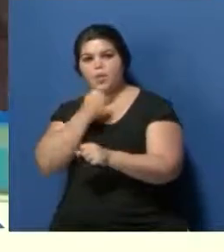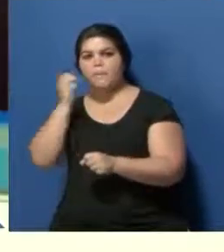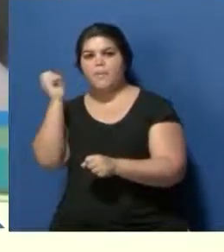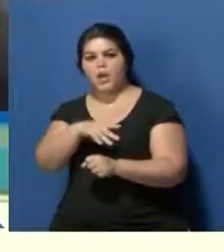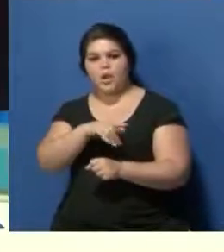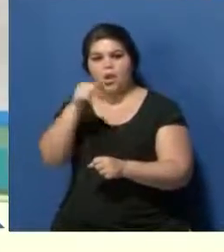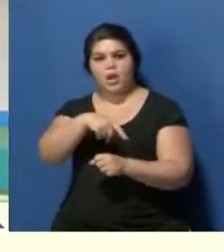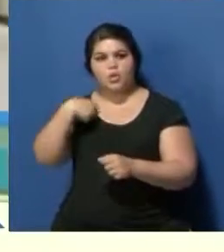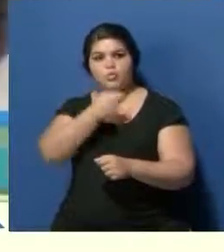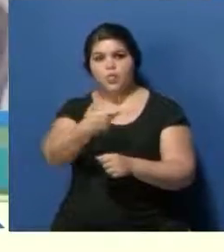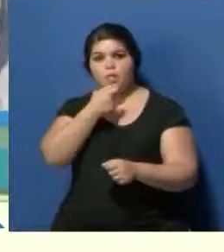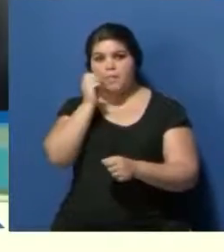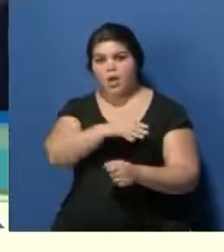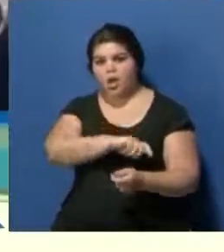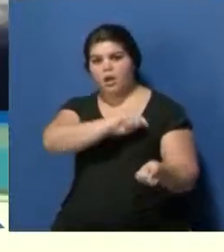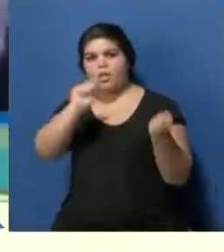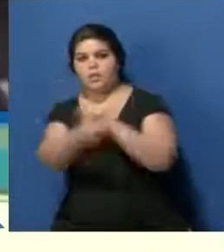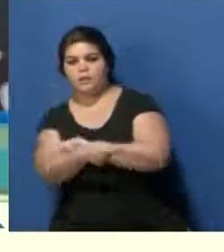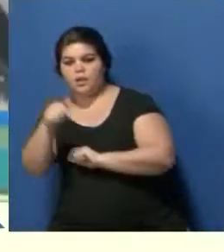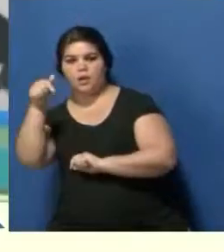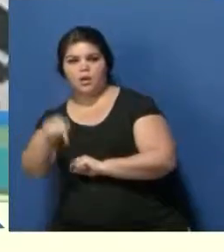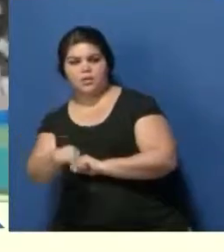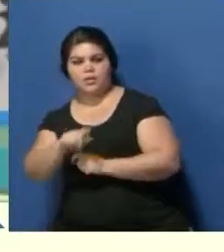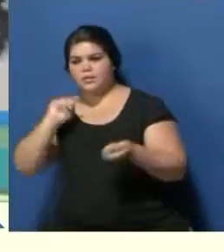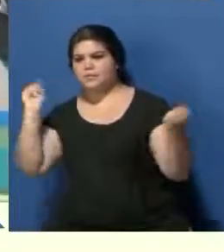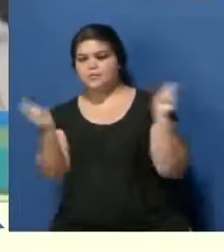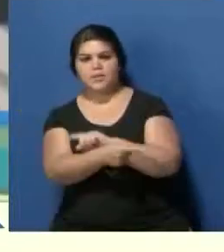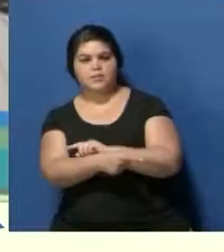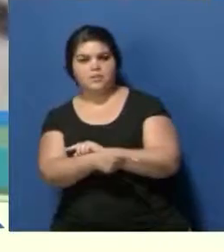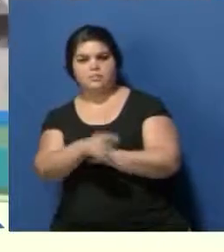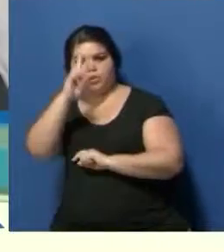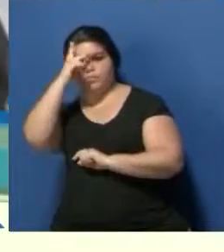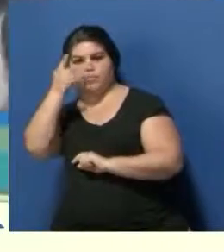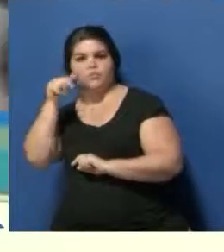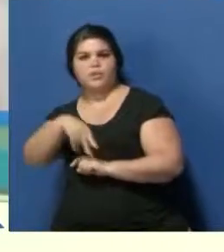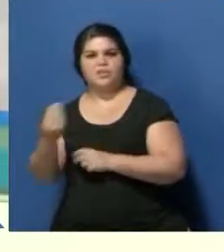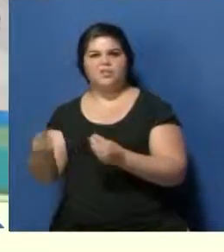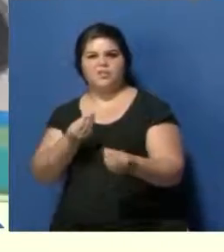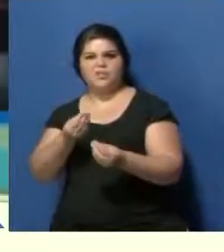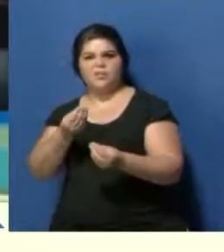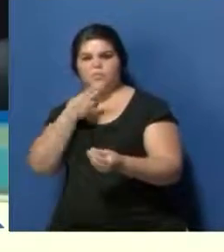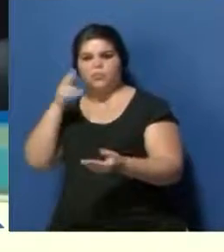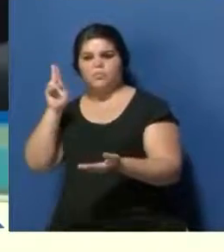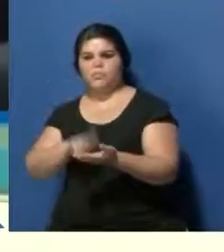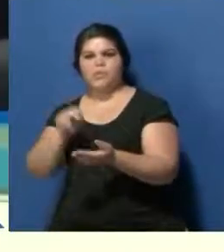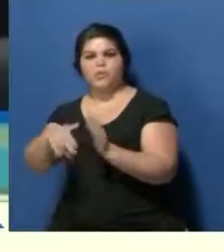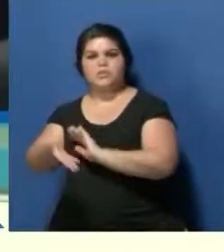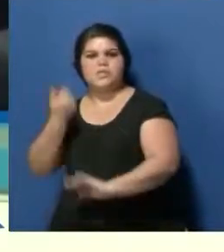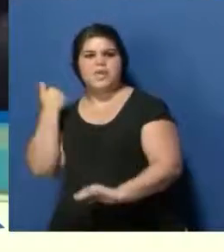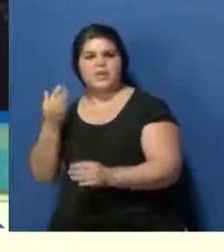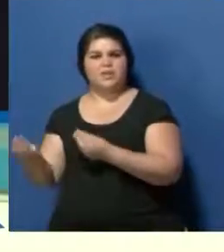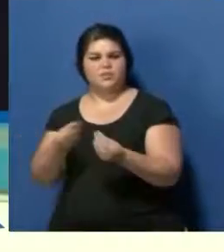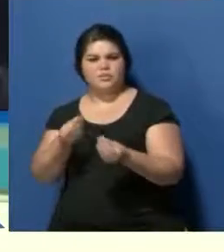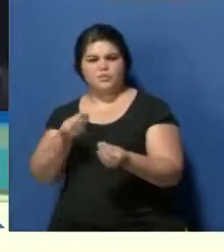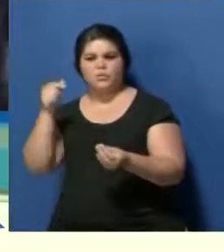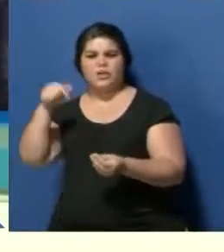con los otros. Ahora era el vocero de que había que sacar el impuesto a las ganancias sobre esos trabajadores. Eso